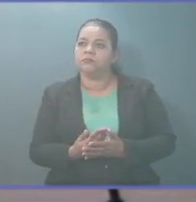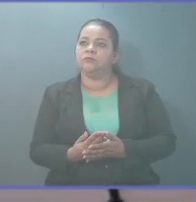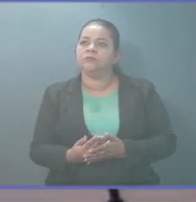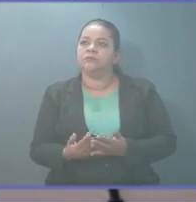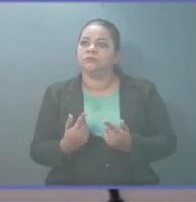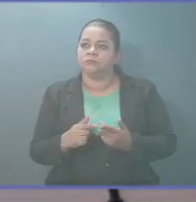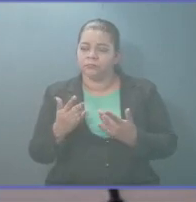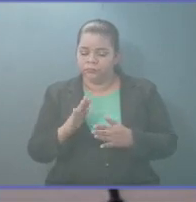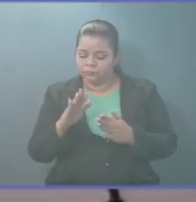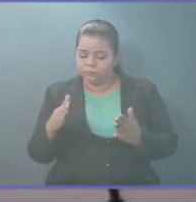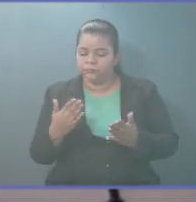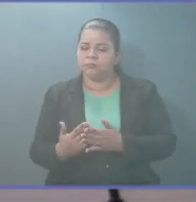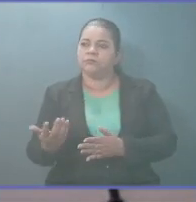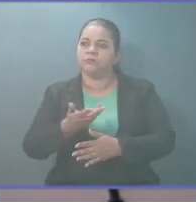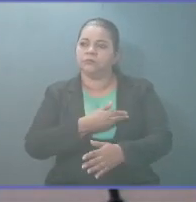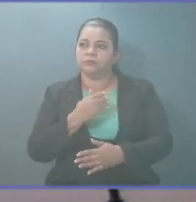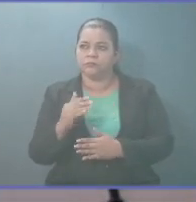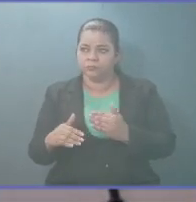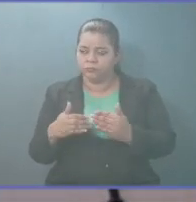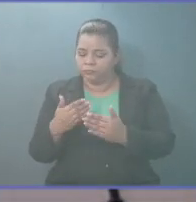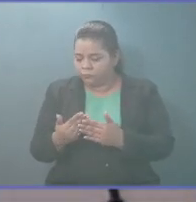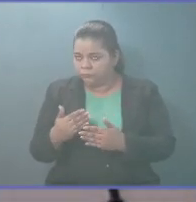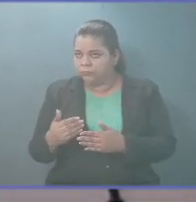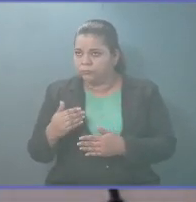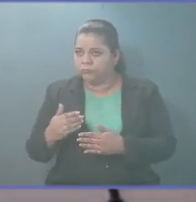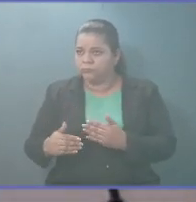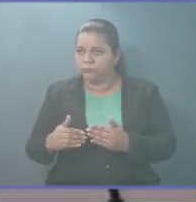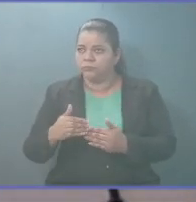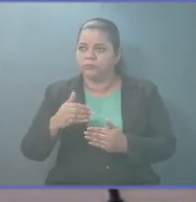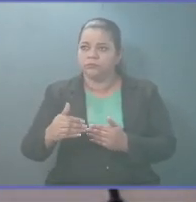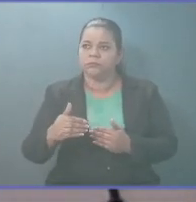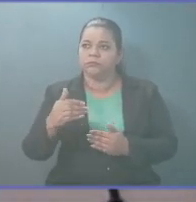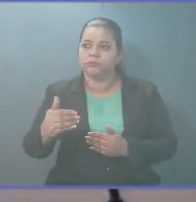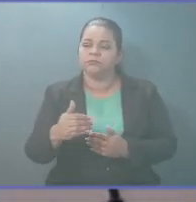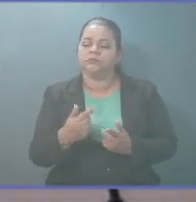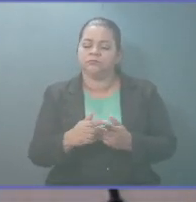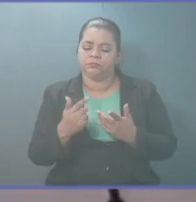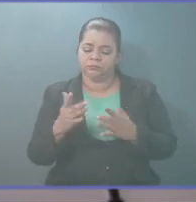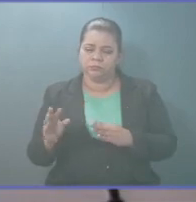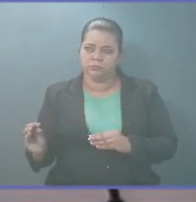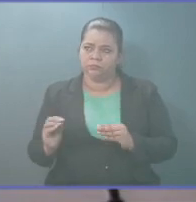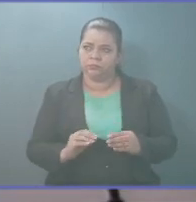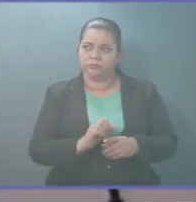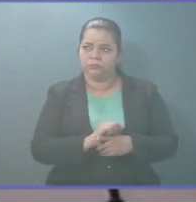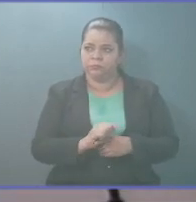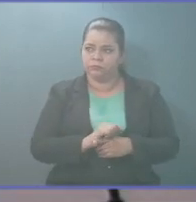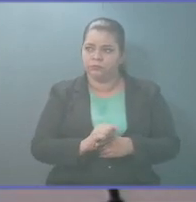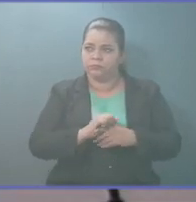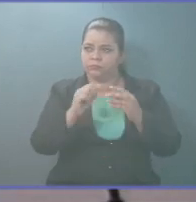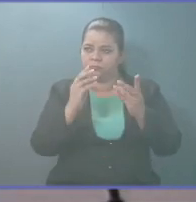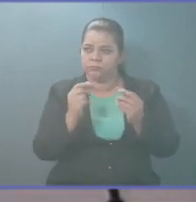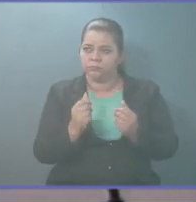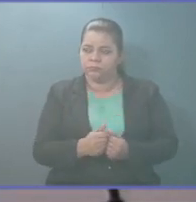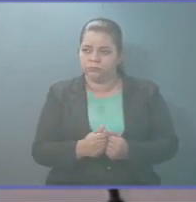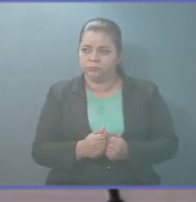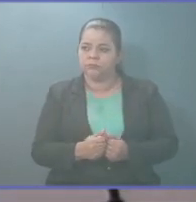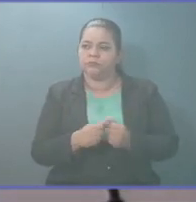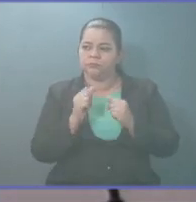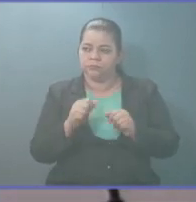legislativo. Entonces, a mi juicio, tiene que haber una etapa de transición y esta etapa de transición, si